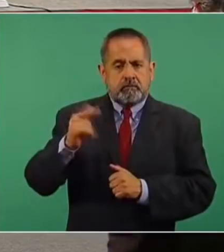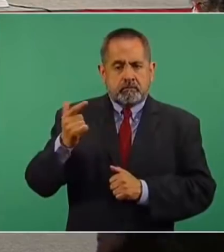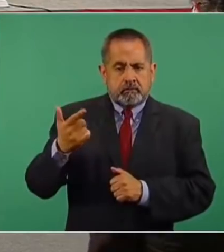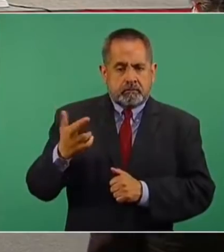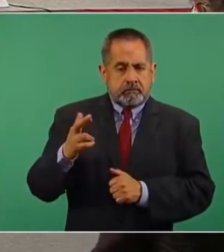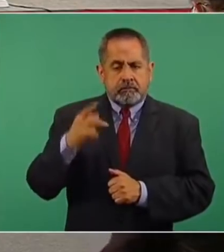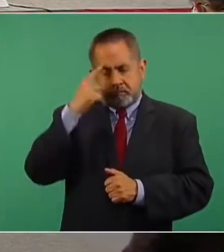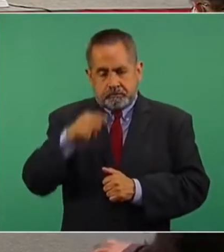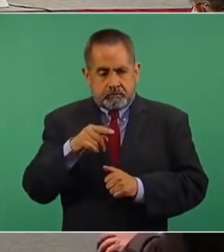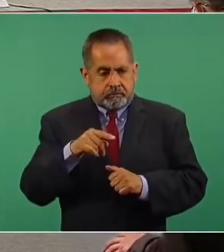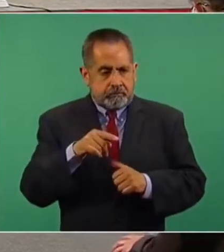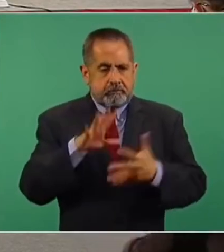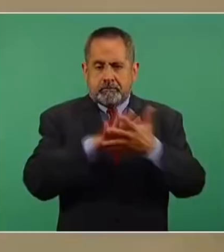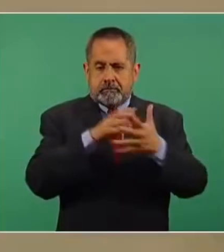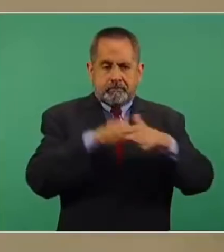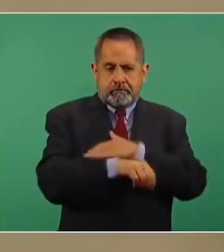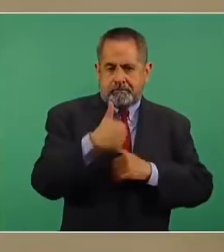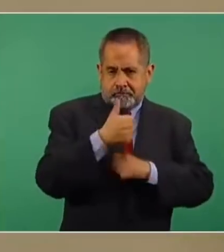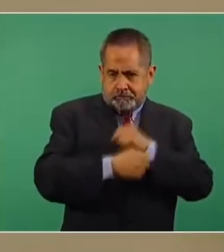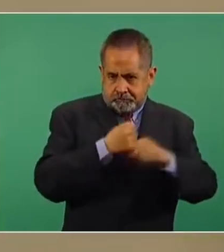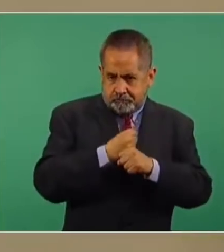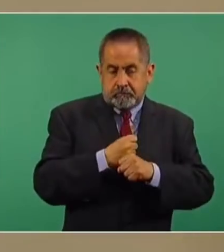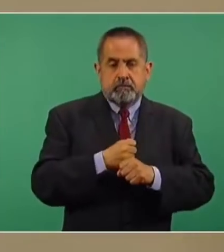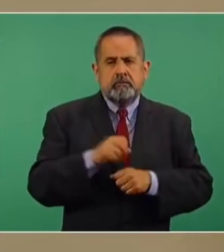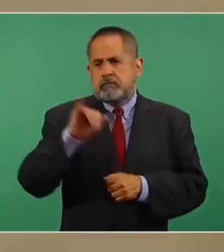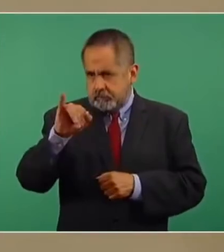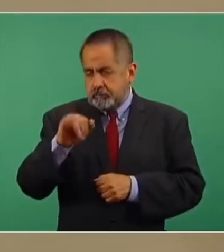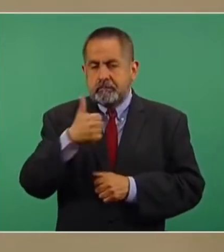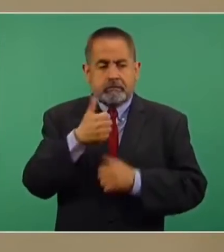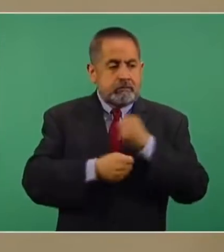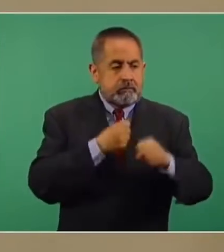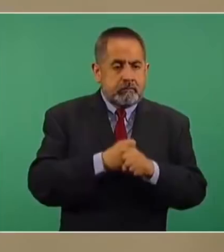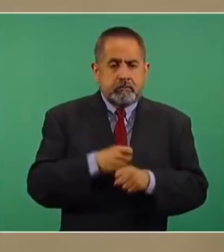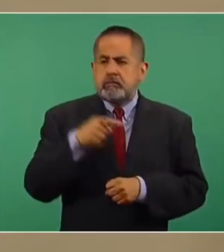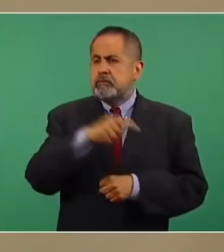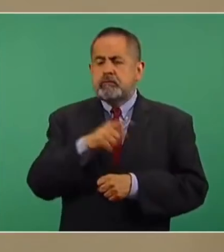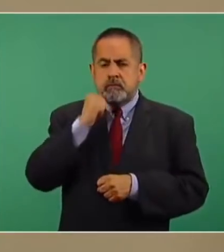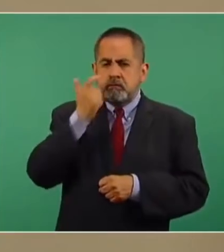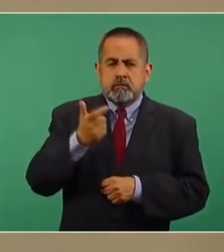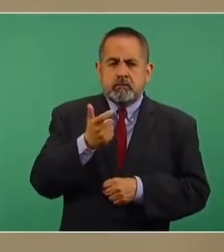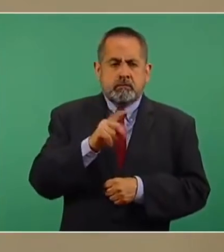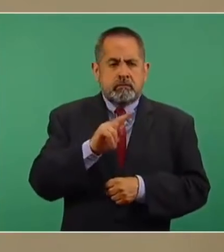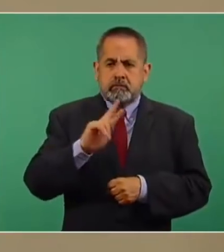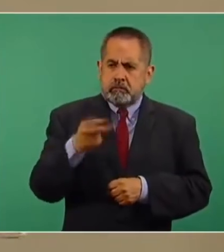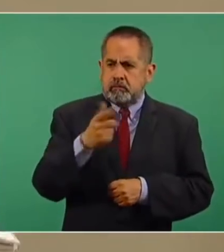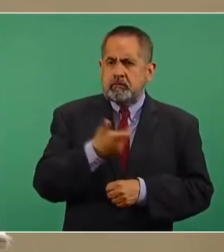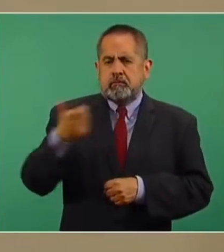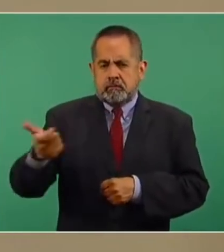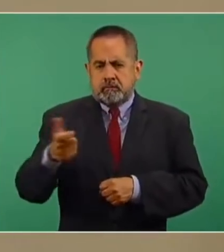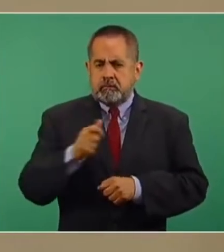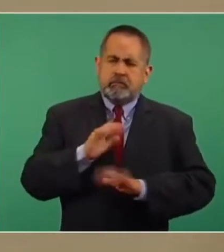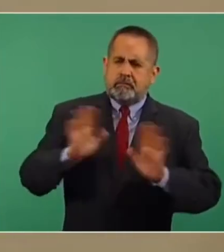para cumplir 6 años de prisión, pero el asunto aquí es que serían 6 años y ella pide no pagar, no resarcir el daño